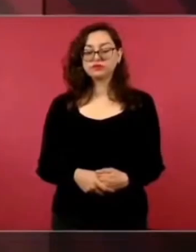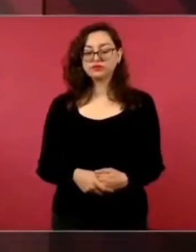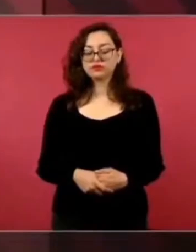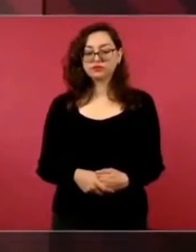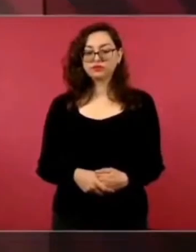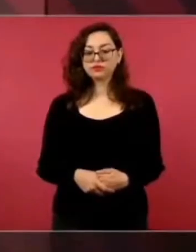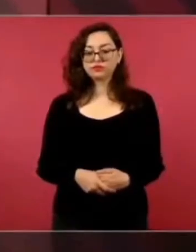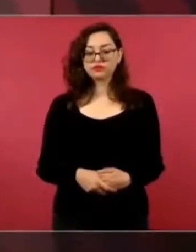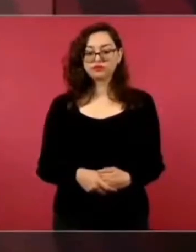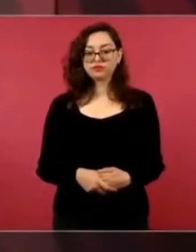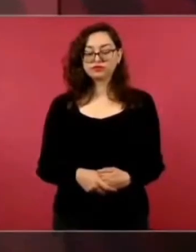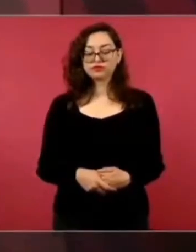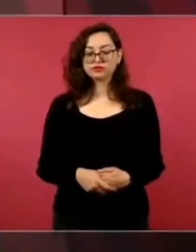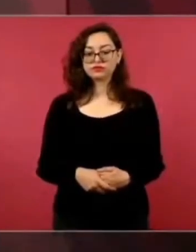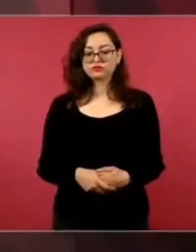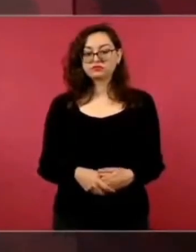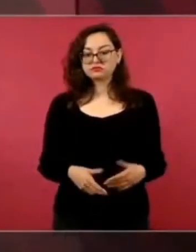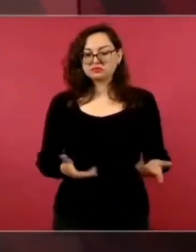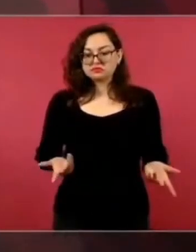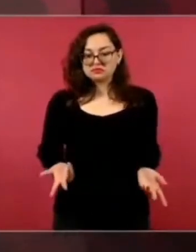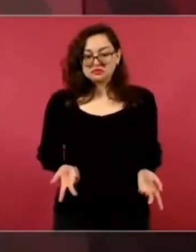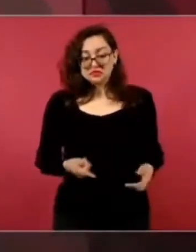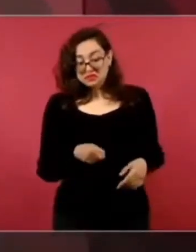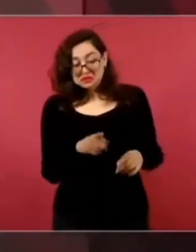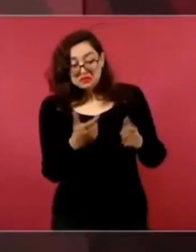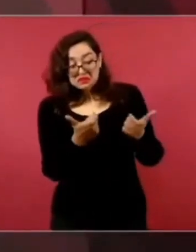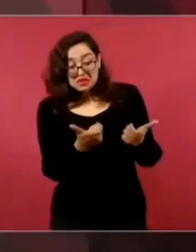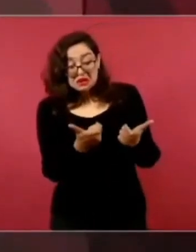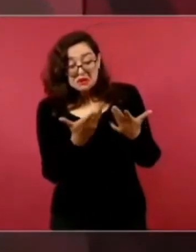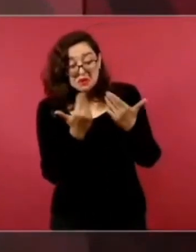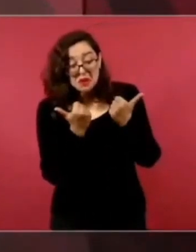no tiene, no vale.